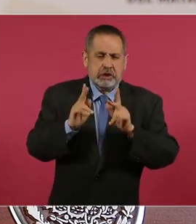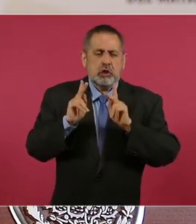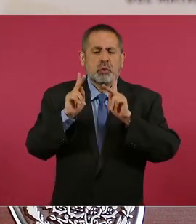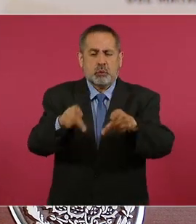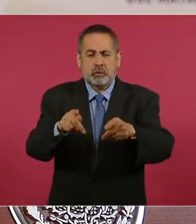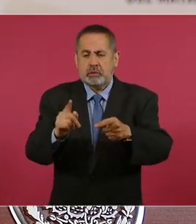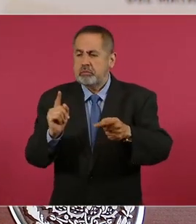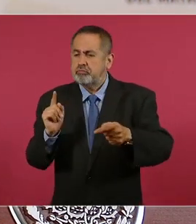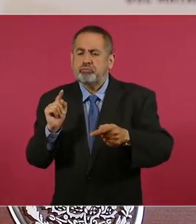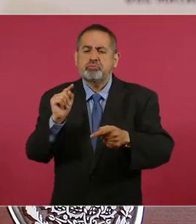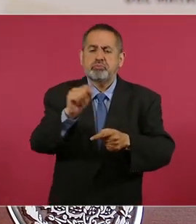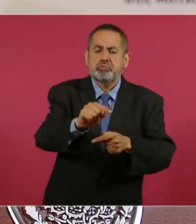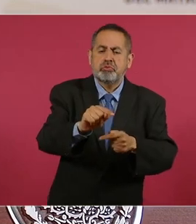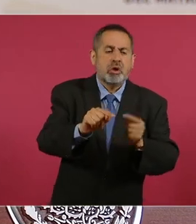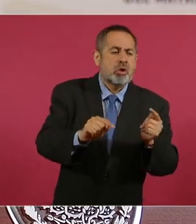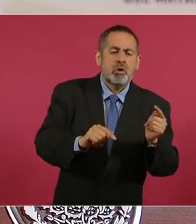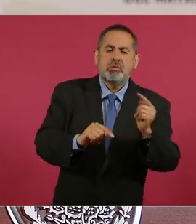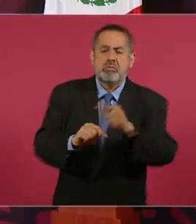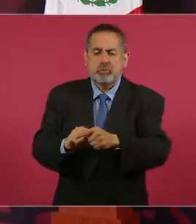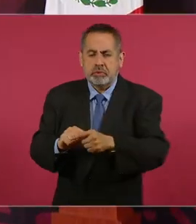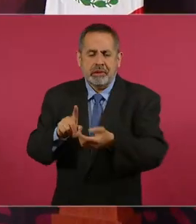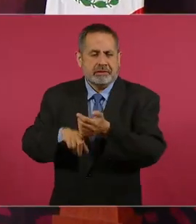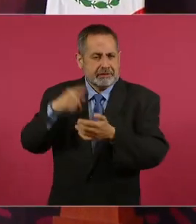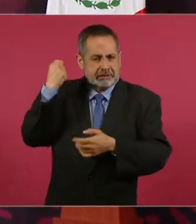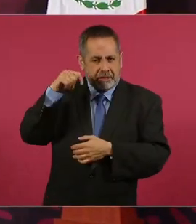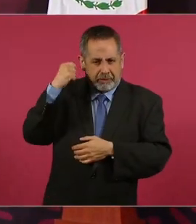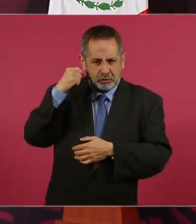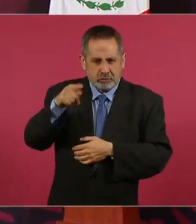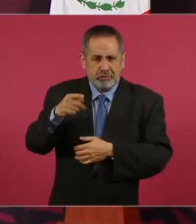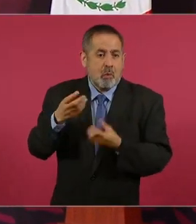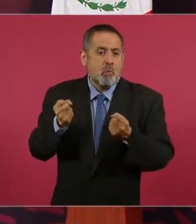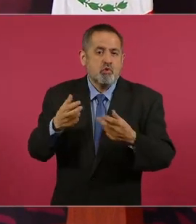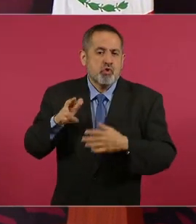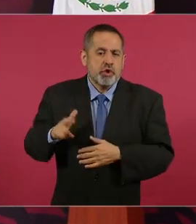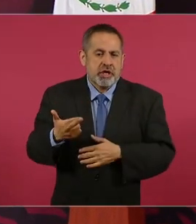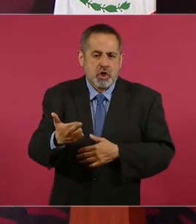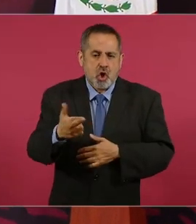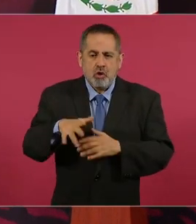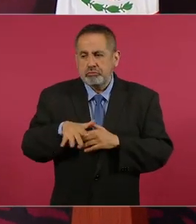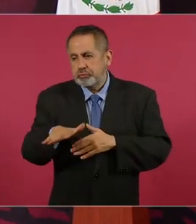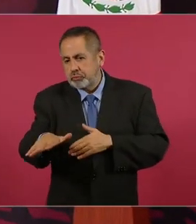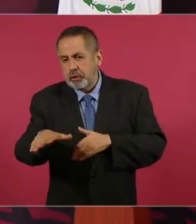de un lugar a otro en Tabasco, por los ríos,